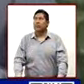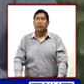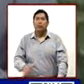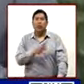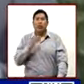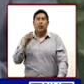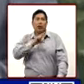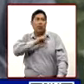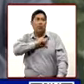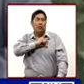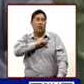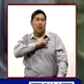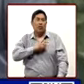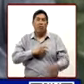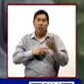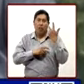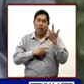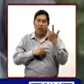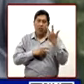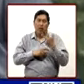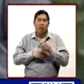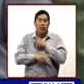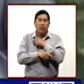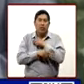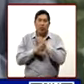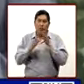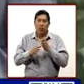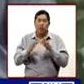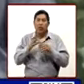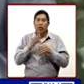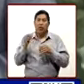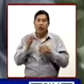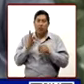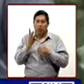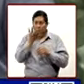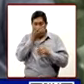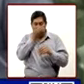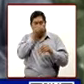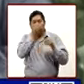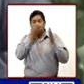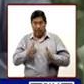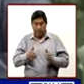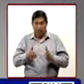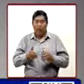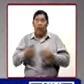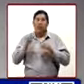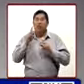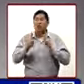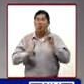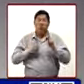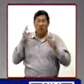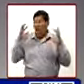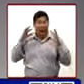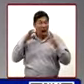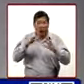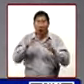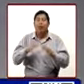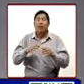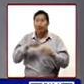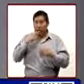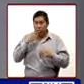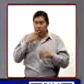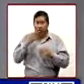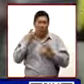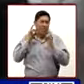Pese a que la policía detuvo a los tres presuntos ladrones y secuestradores, la turba finalmente los victimó. La autopsia ha confirmado